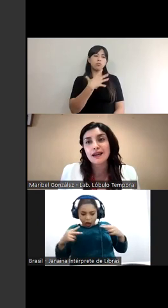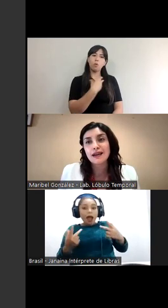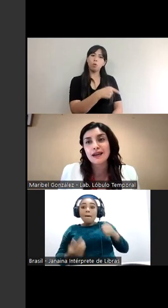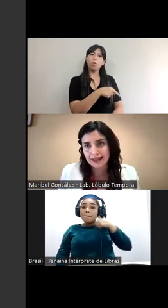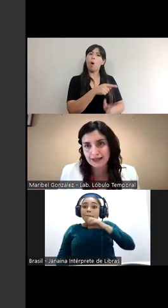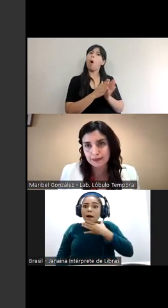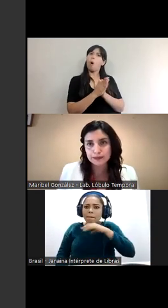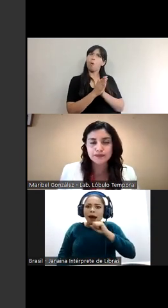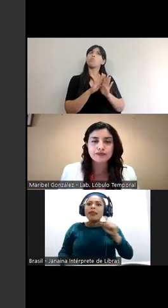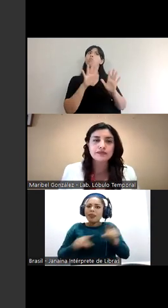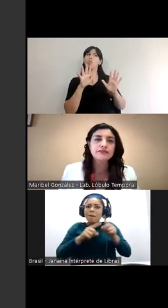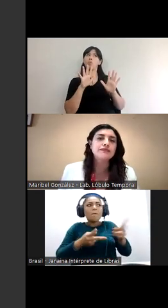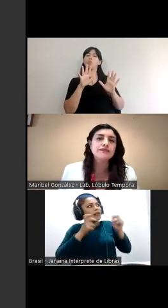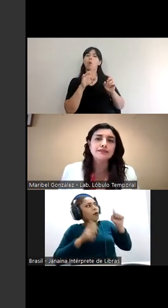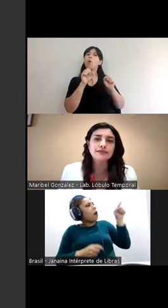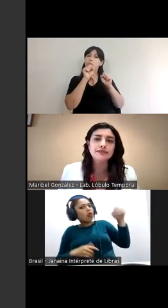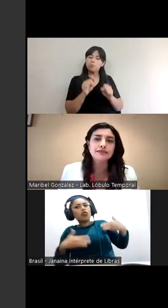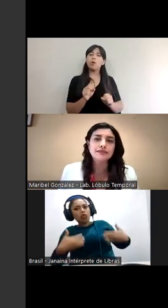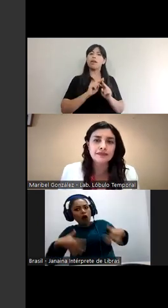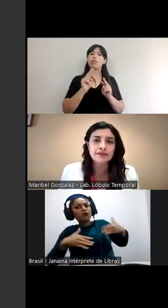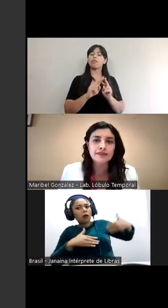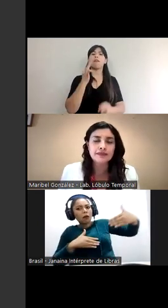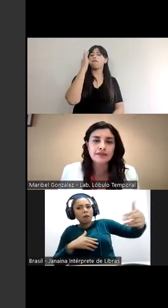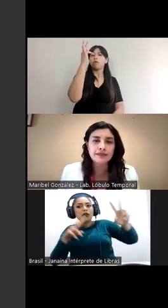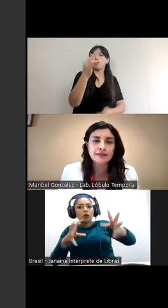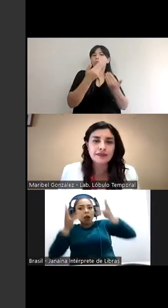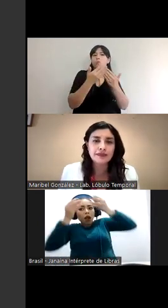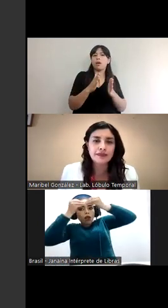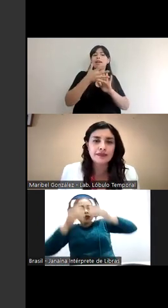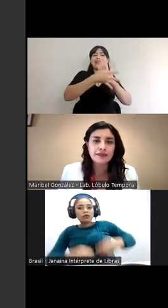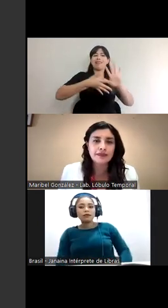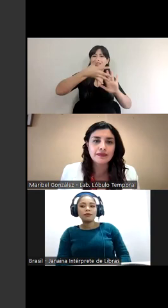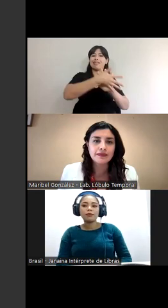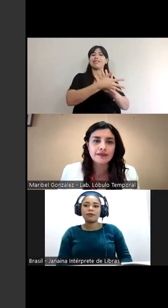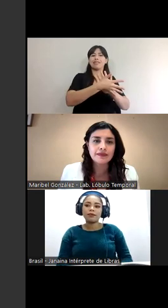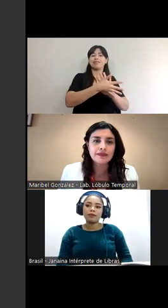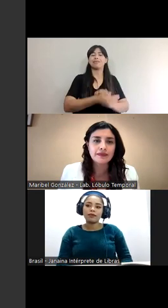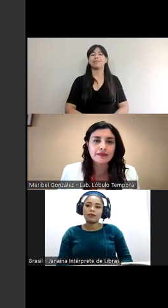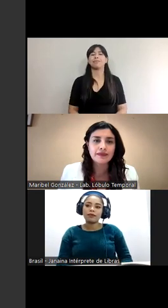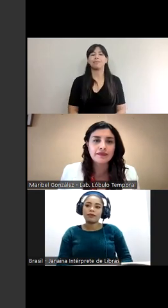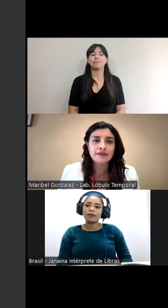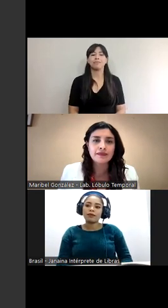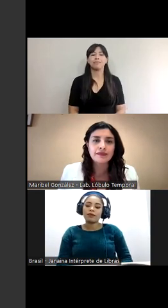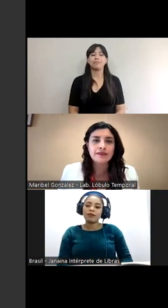la lengua de señas.